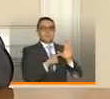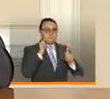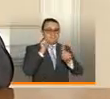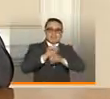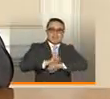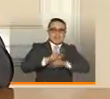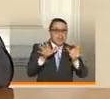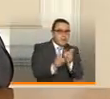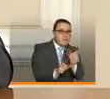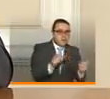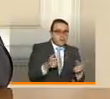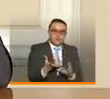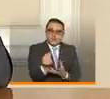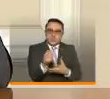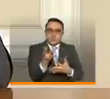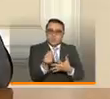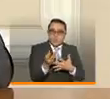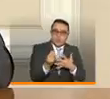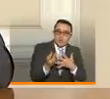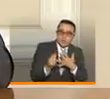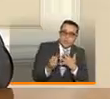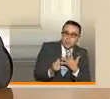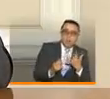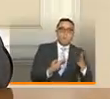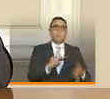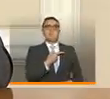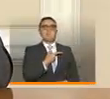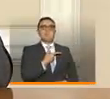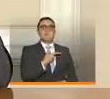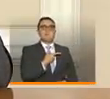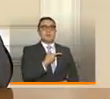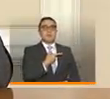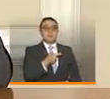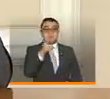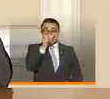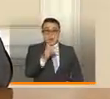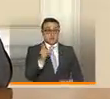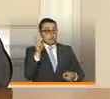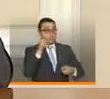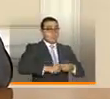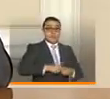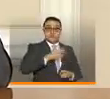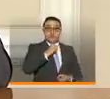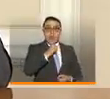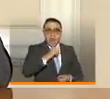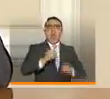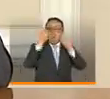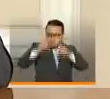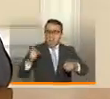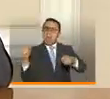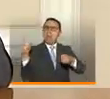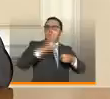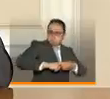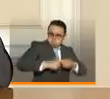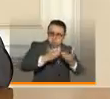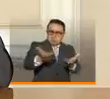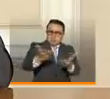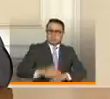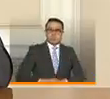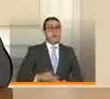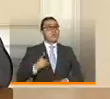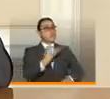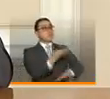de la población en cada grupo. Aun cuando la persona no esté, va a poder registrarse, pedir,